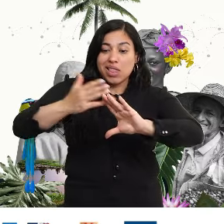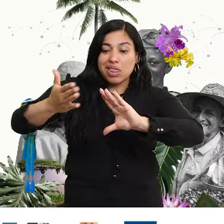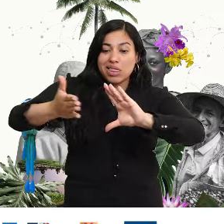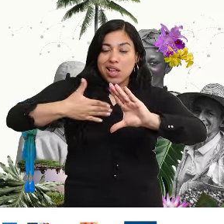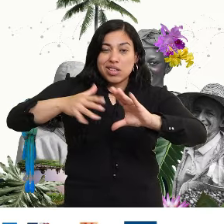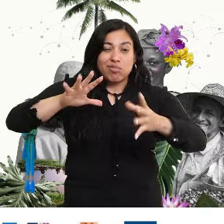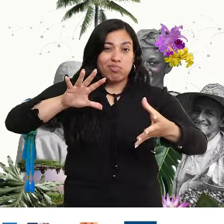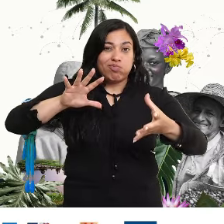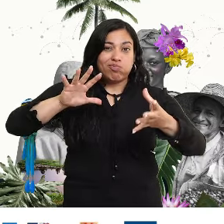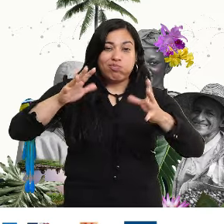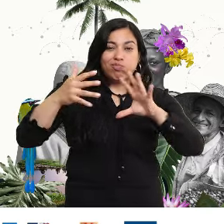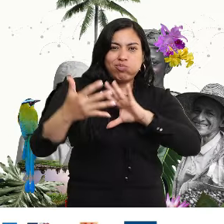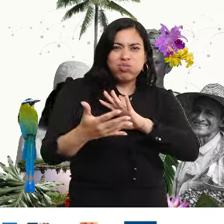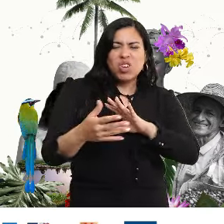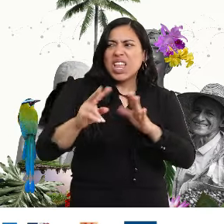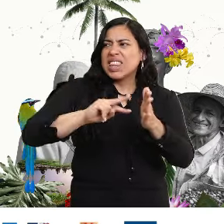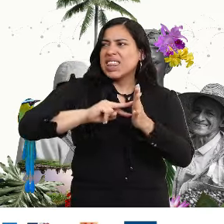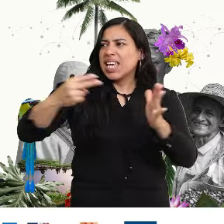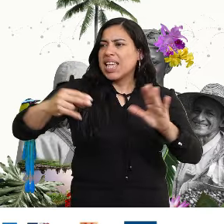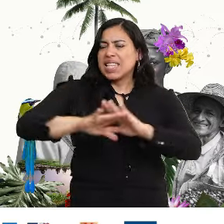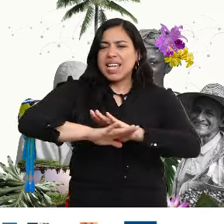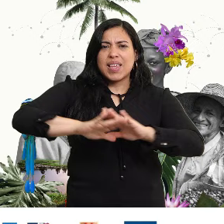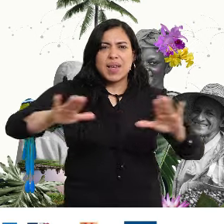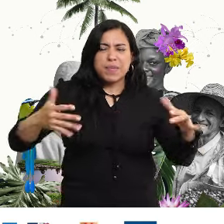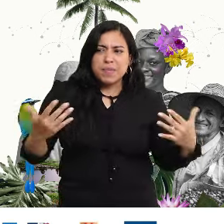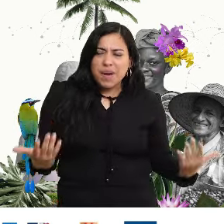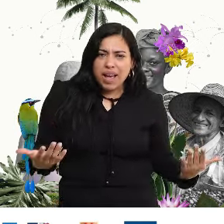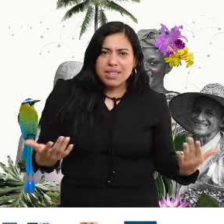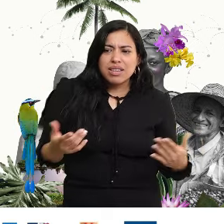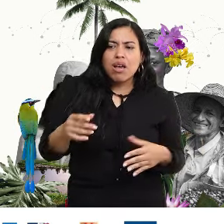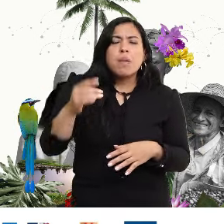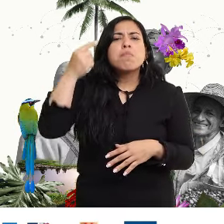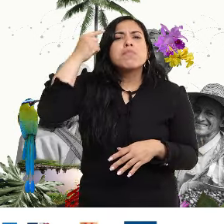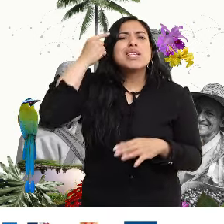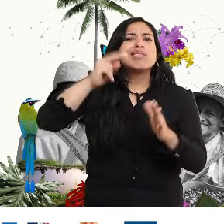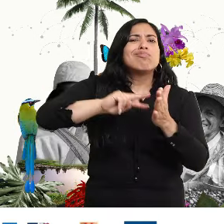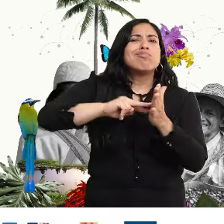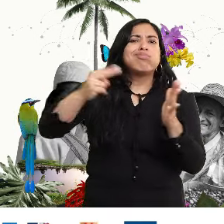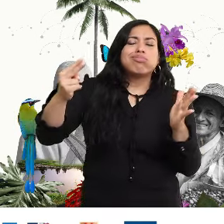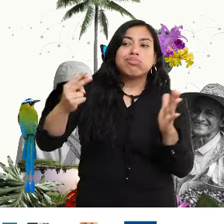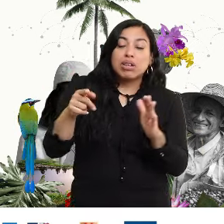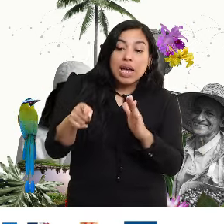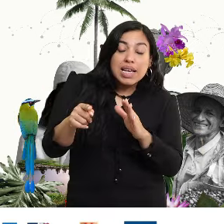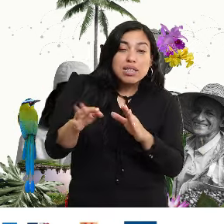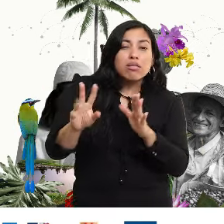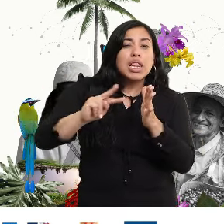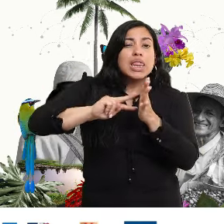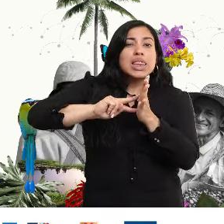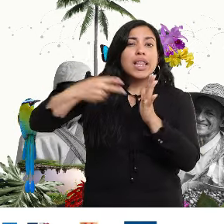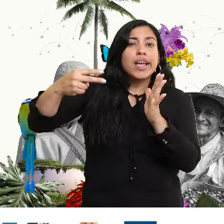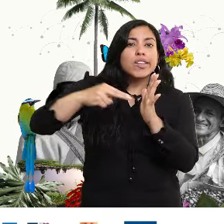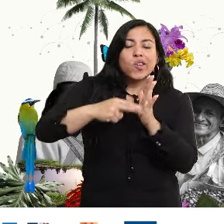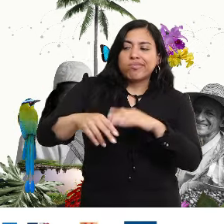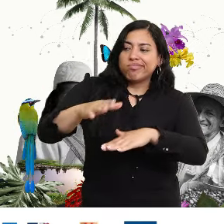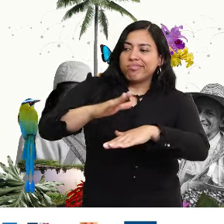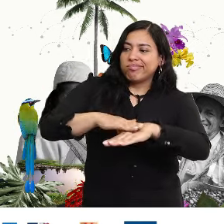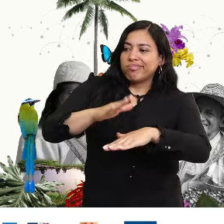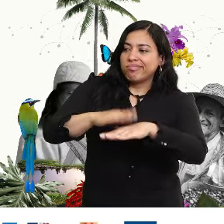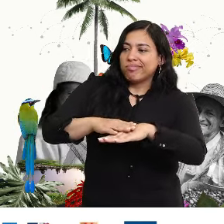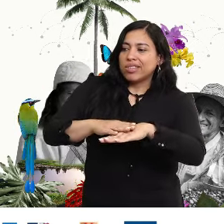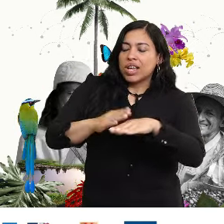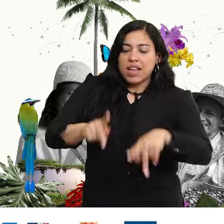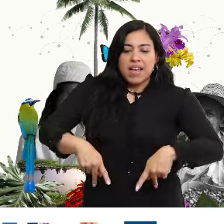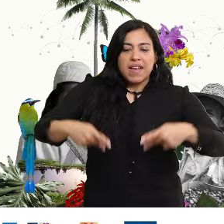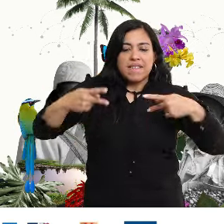transición tecnológica y que pretenden, vía tecnología, querer reemplazar las funciones de la